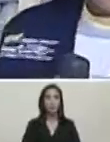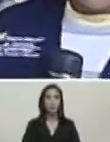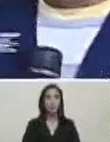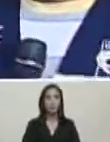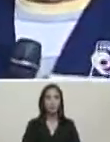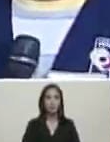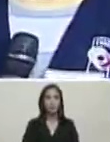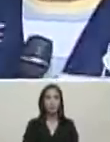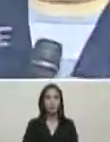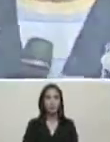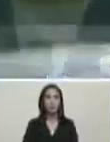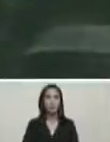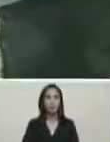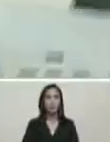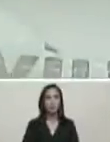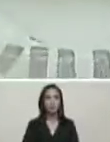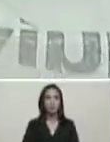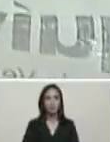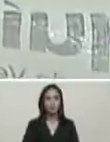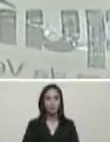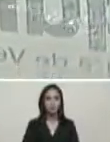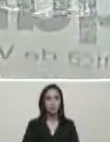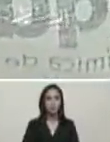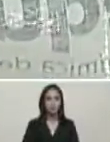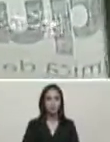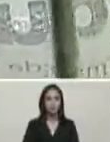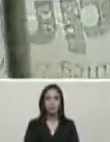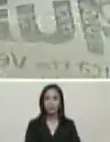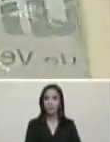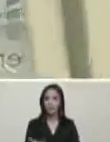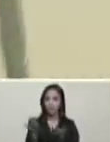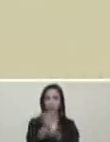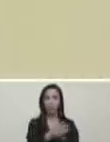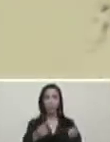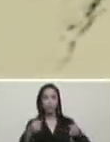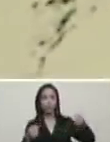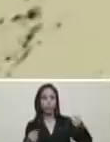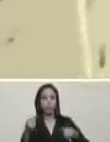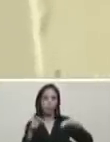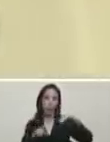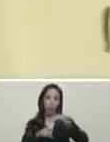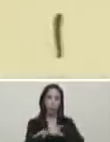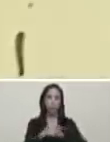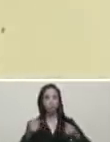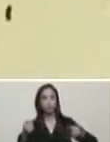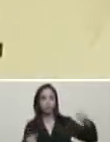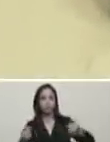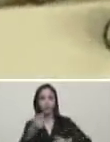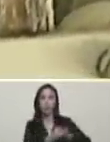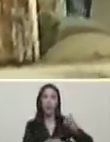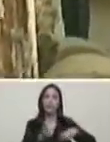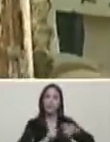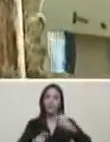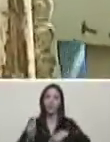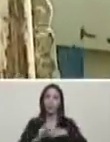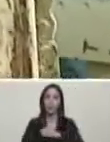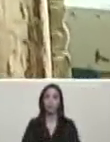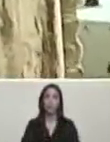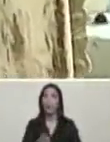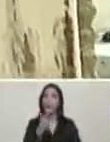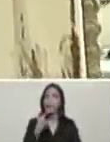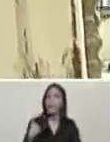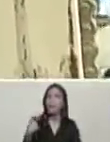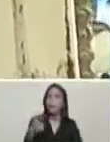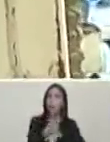Rodríguez, General Medina, va directo a los camiones para la distribución. Me dijo el gobernador que hacía falta